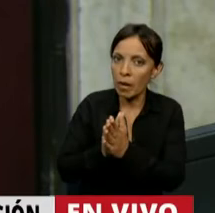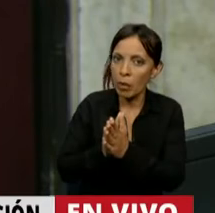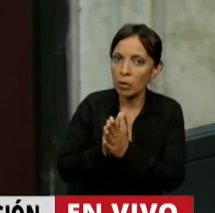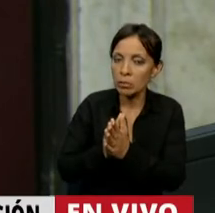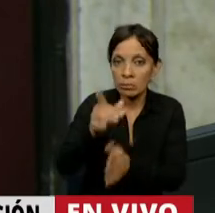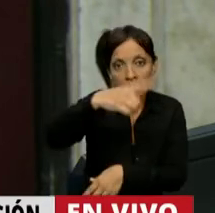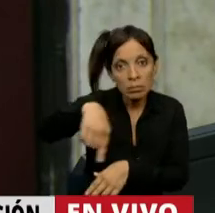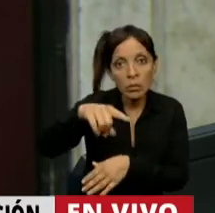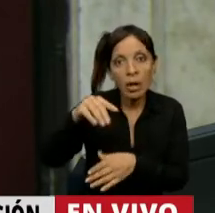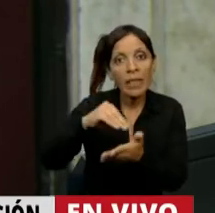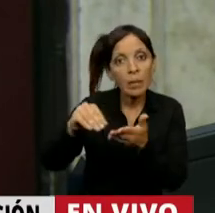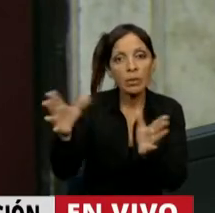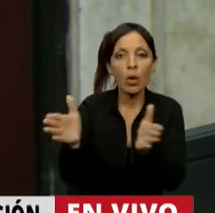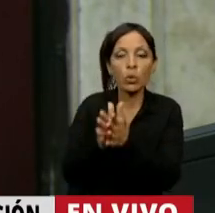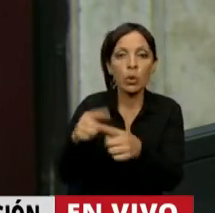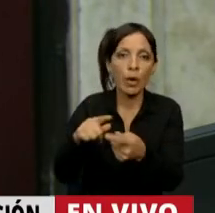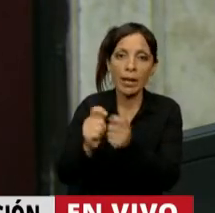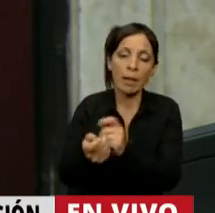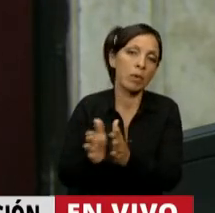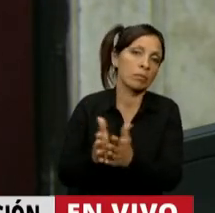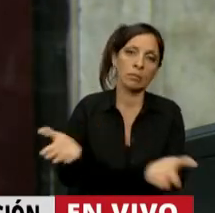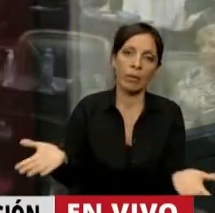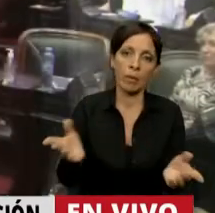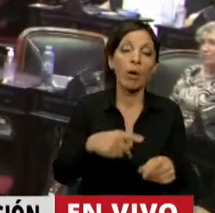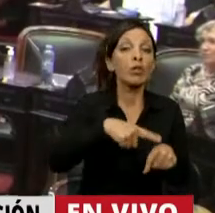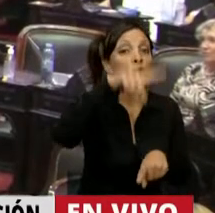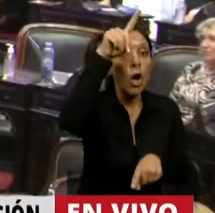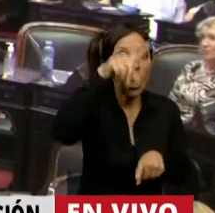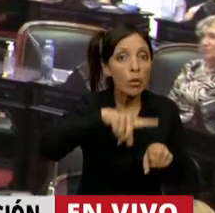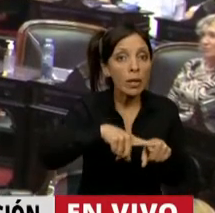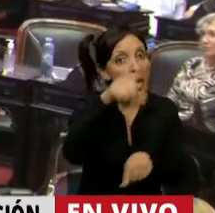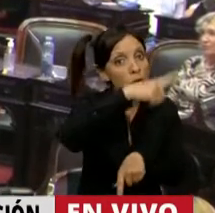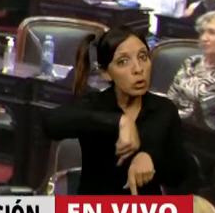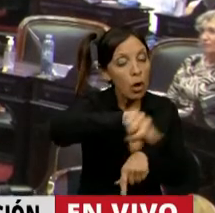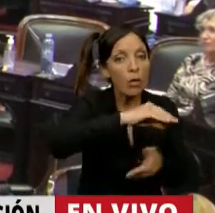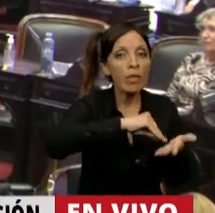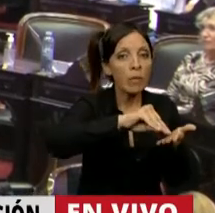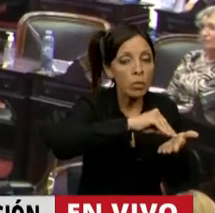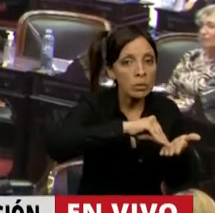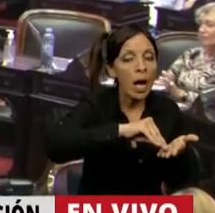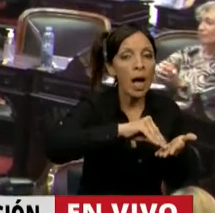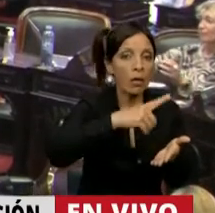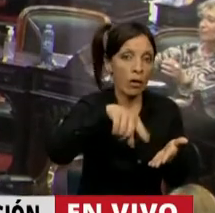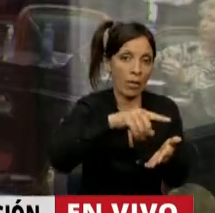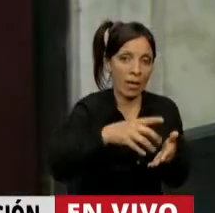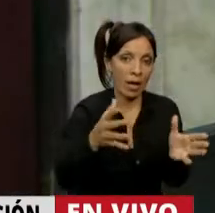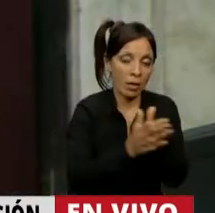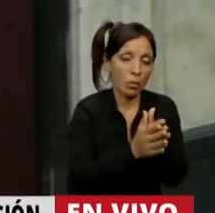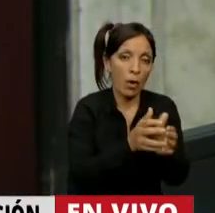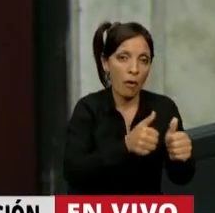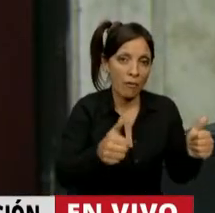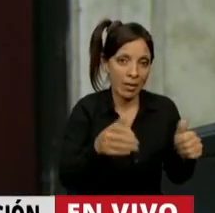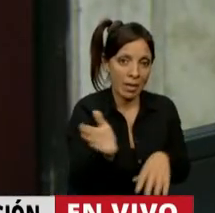los diputados de Juntos por el Cambio, porque a lo largo de todo el día, todos los diputados del Frente de Todos y de